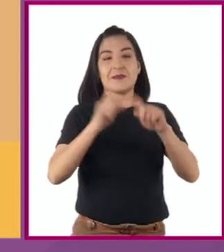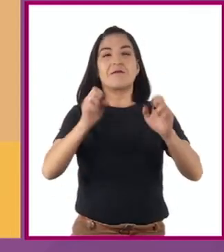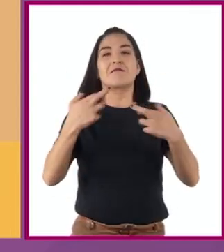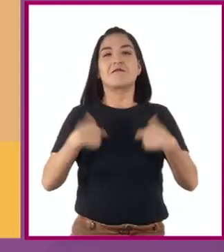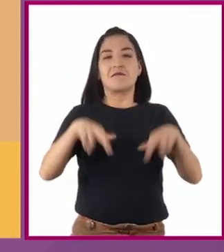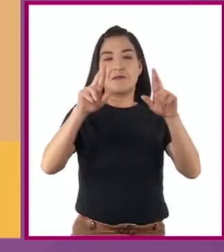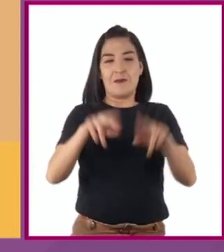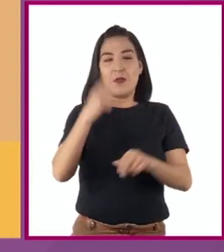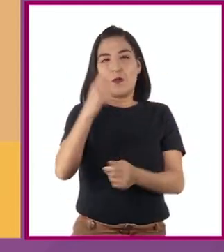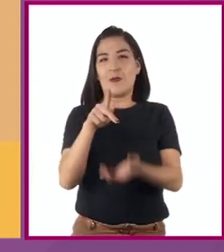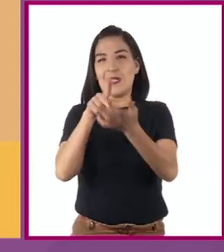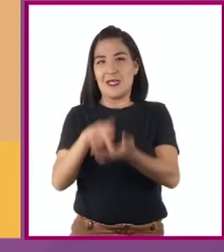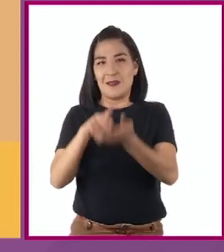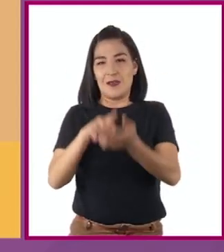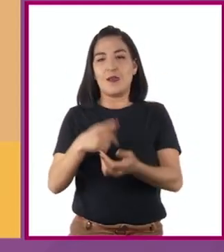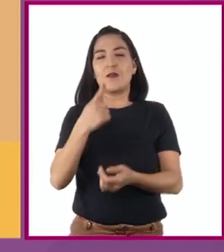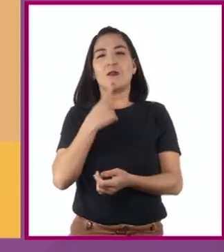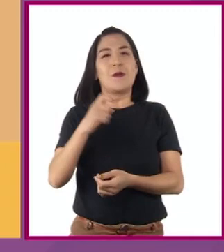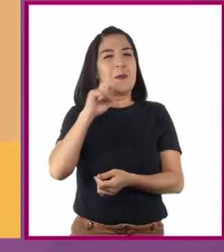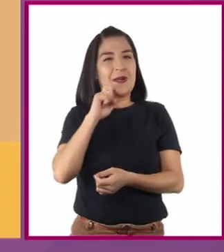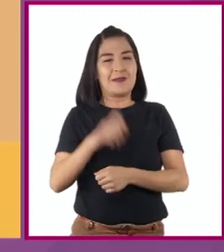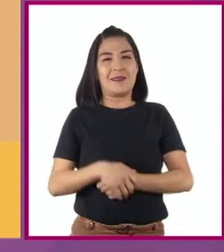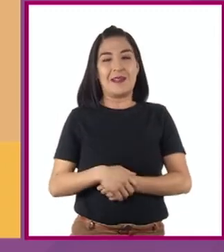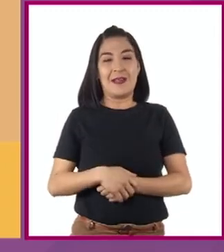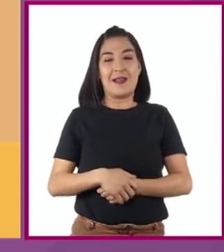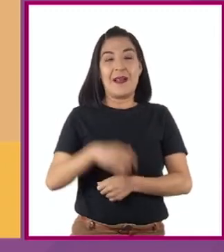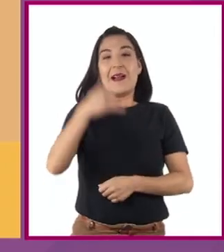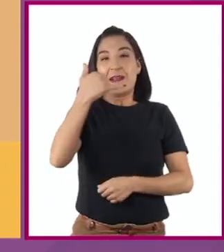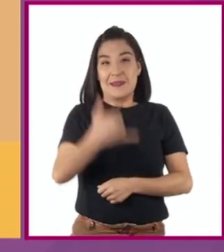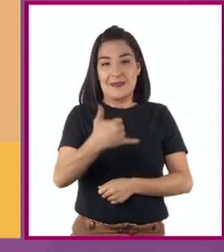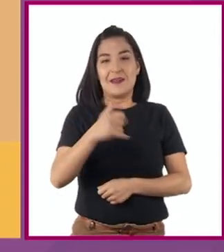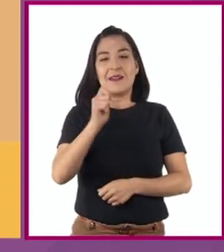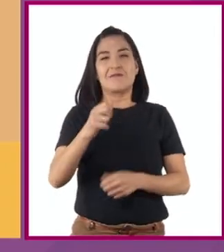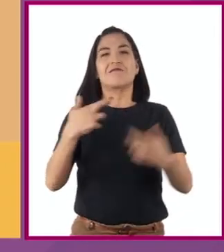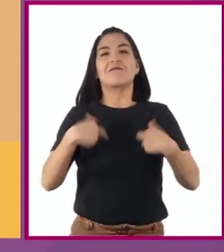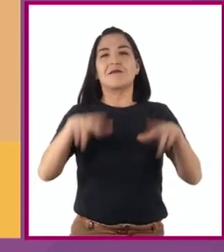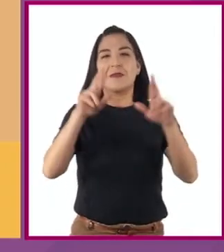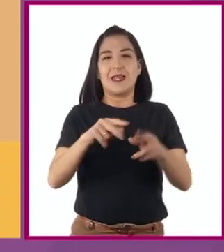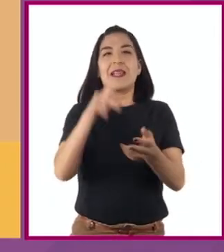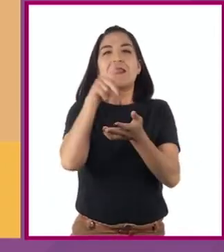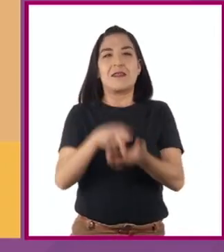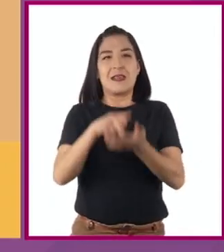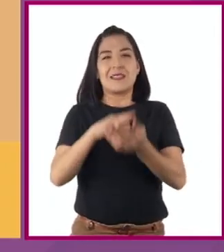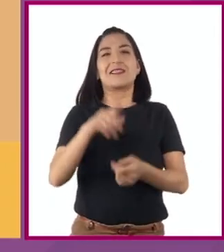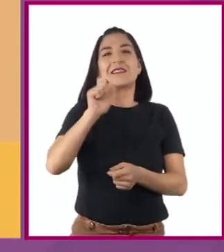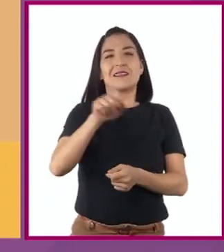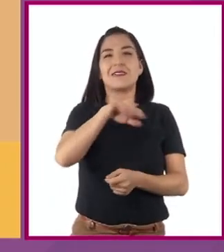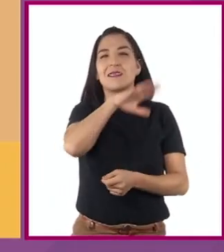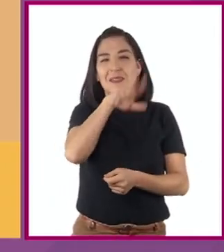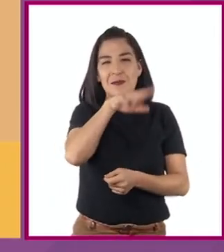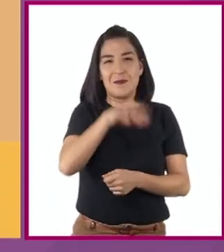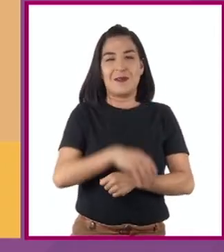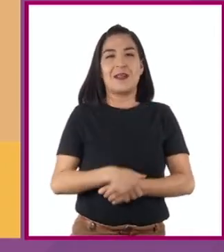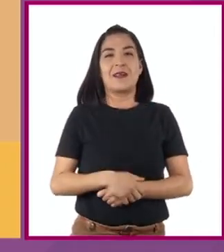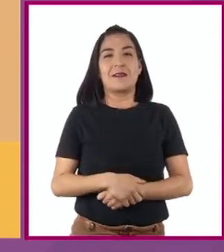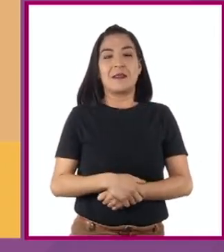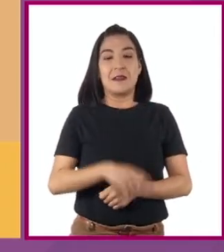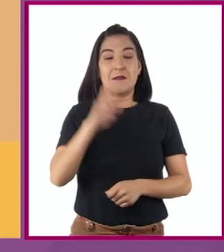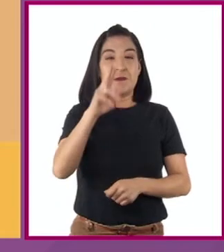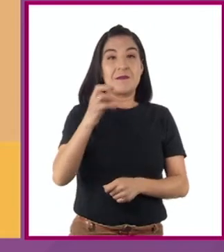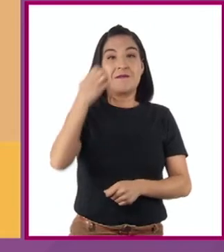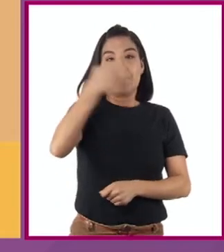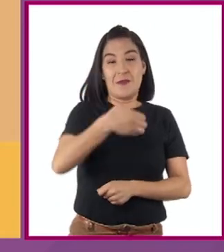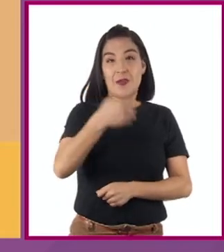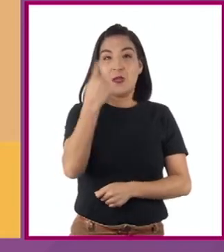costo del kilogramo de tomate. Y representa el costo del kilogramo de cebolla. En la ecuación